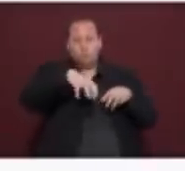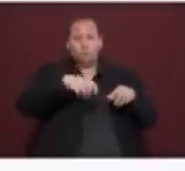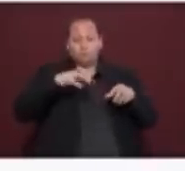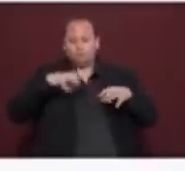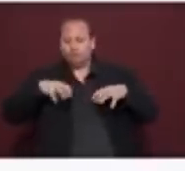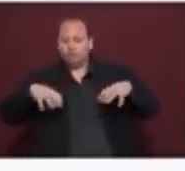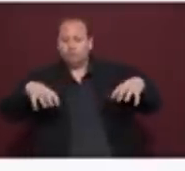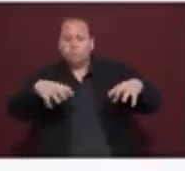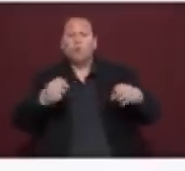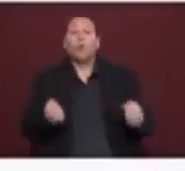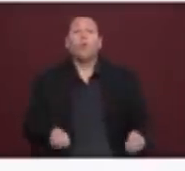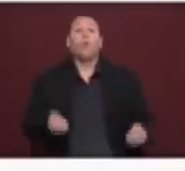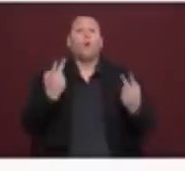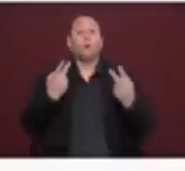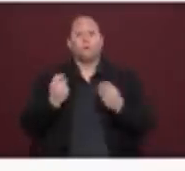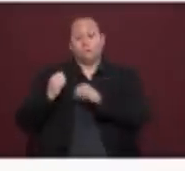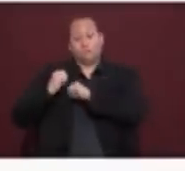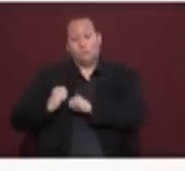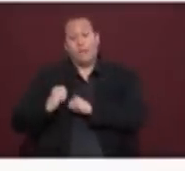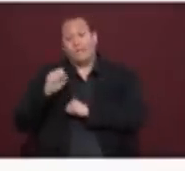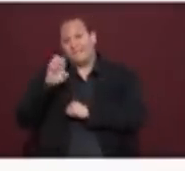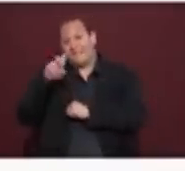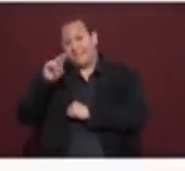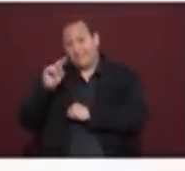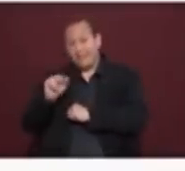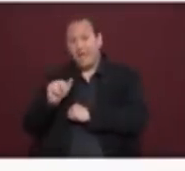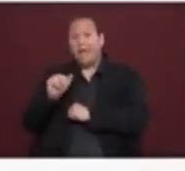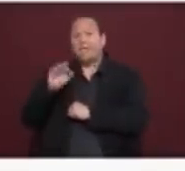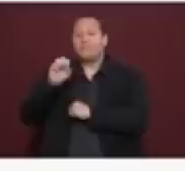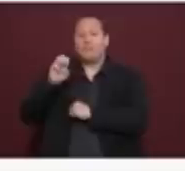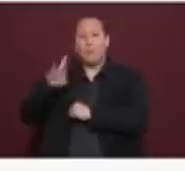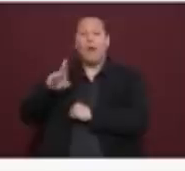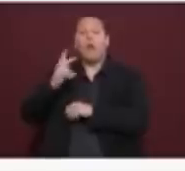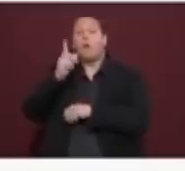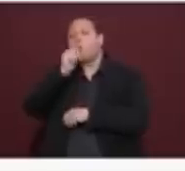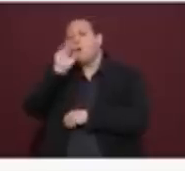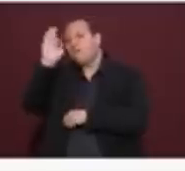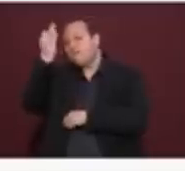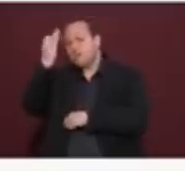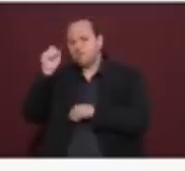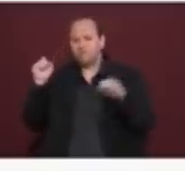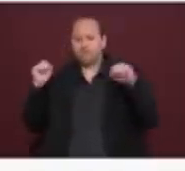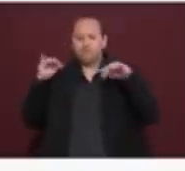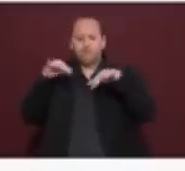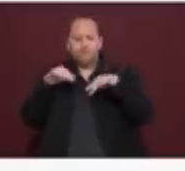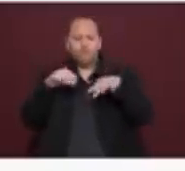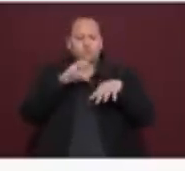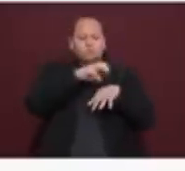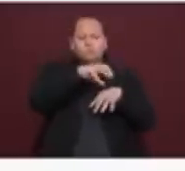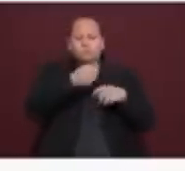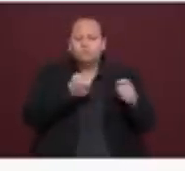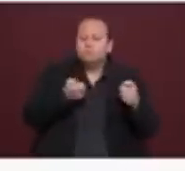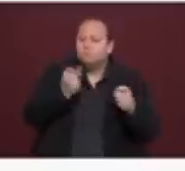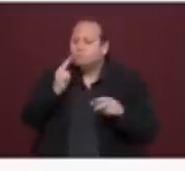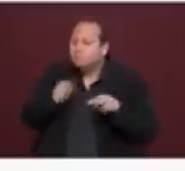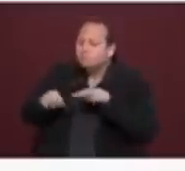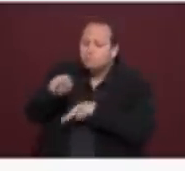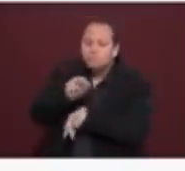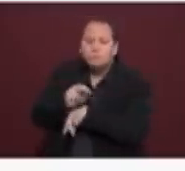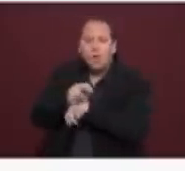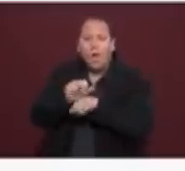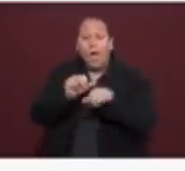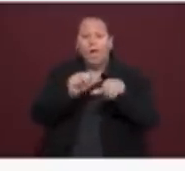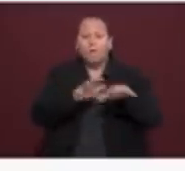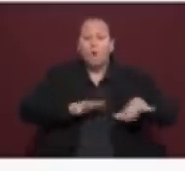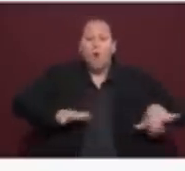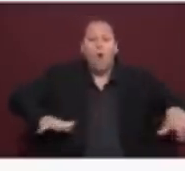conformadas con personal de sedena de ese mar policía federal para poder atender toda el área